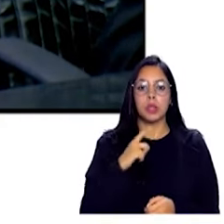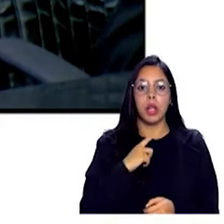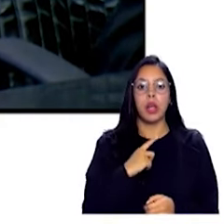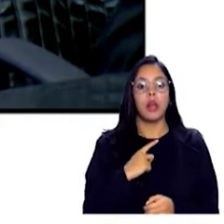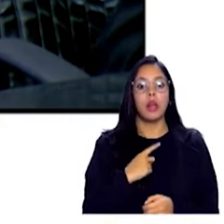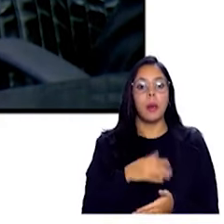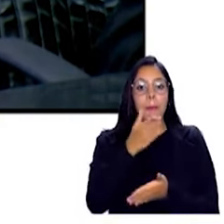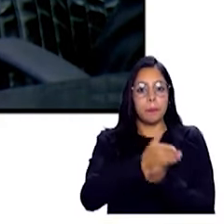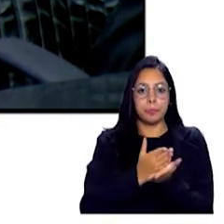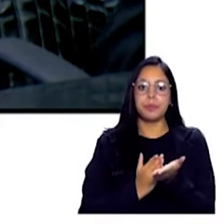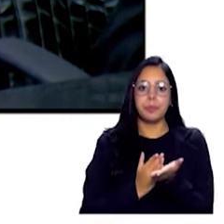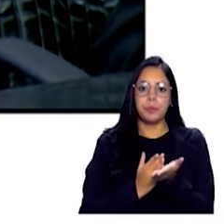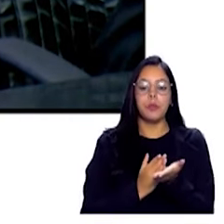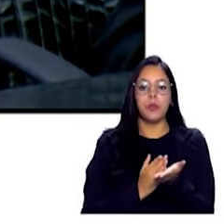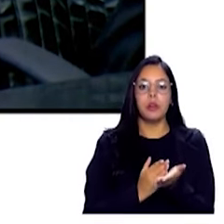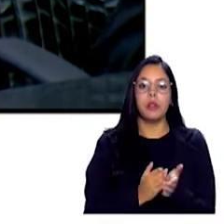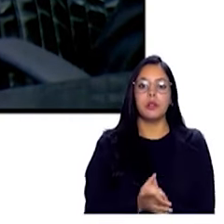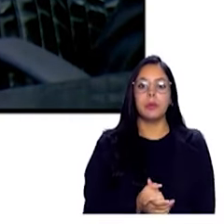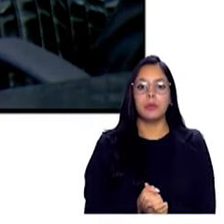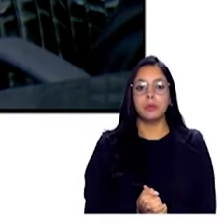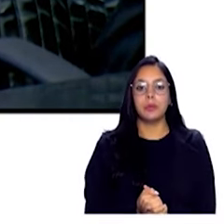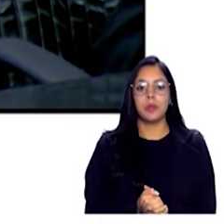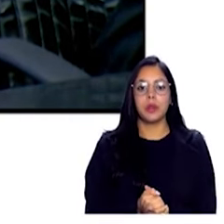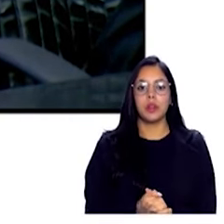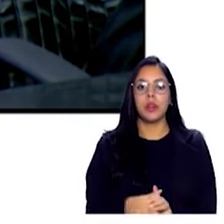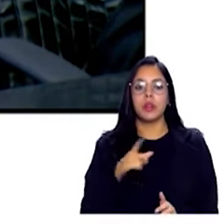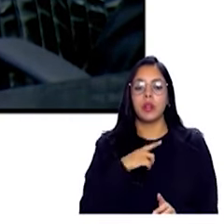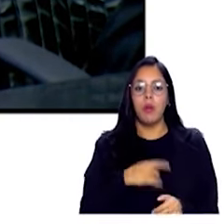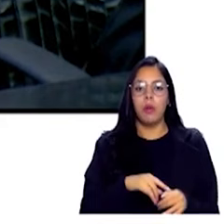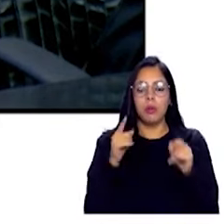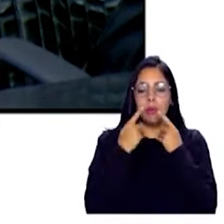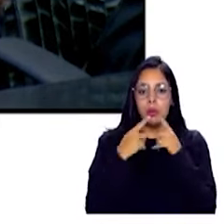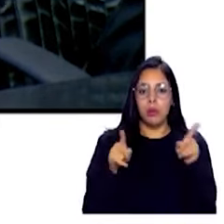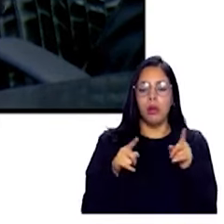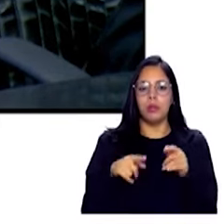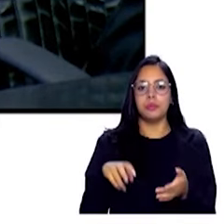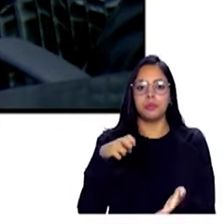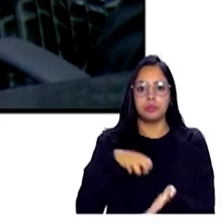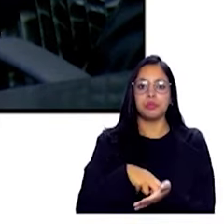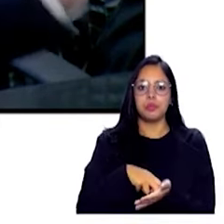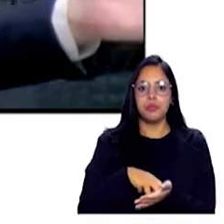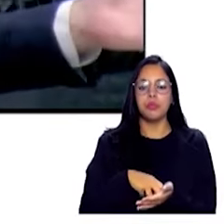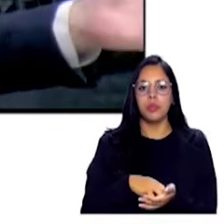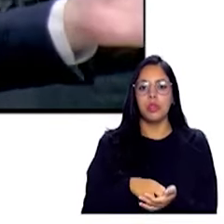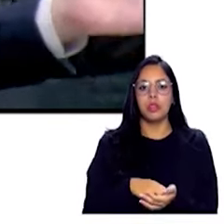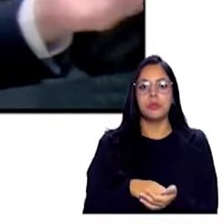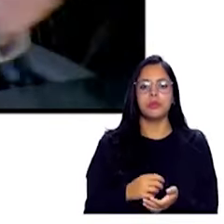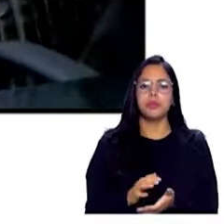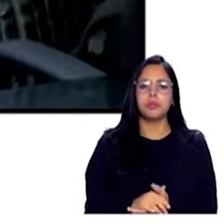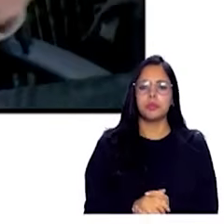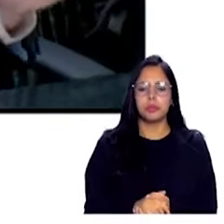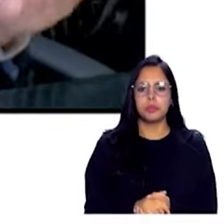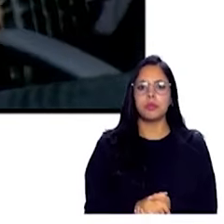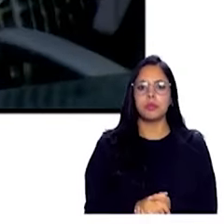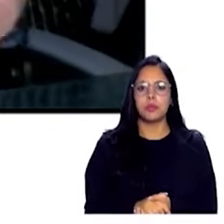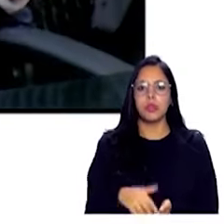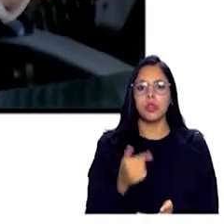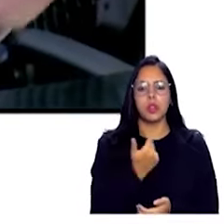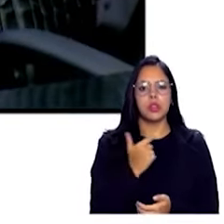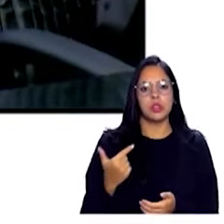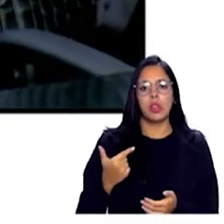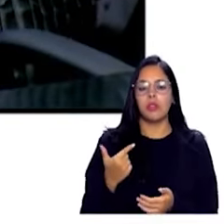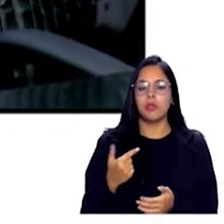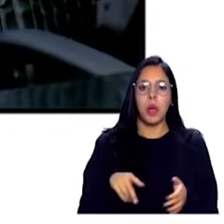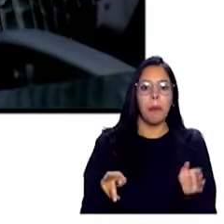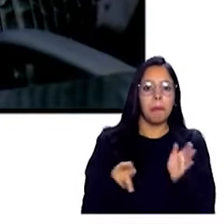como causas penales las denuncias sin autor que no se investigan Y por lo tanto no sabemos si se ha producido el delito simplemente se P una